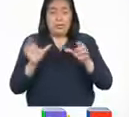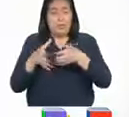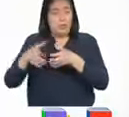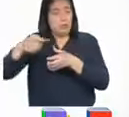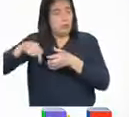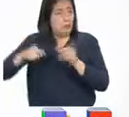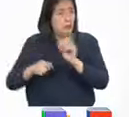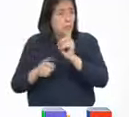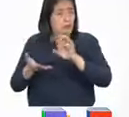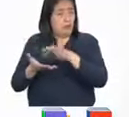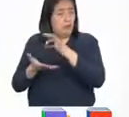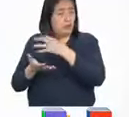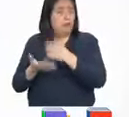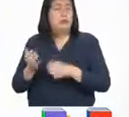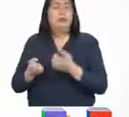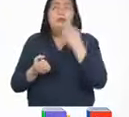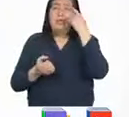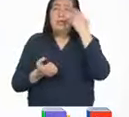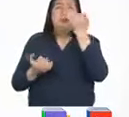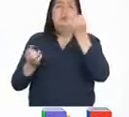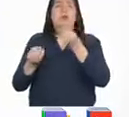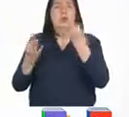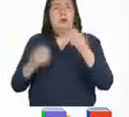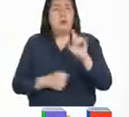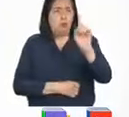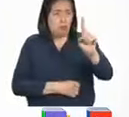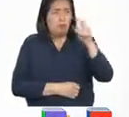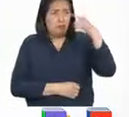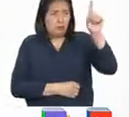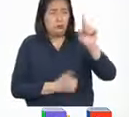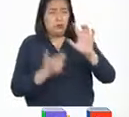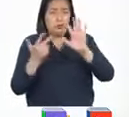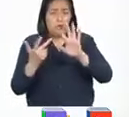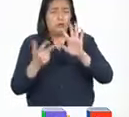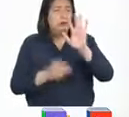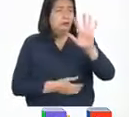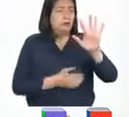población omitida fue calculada en